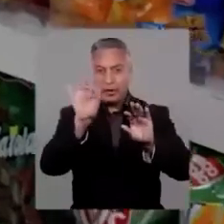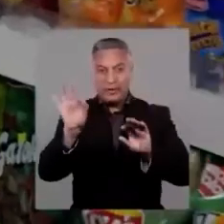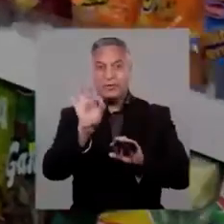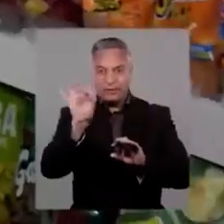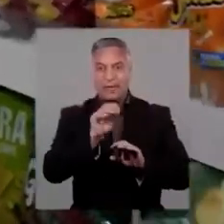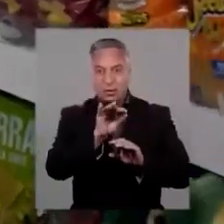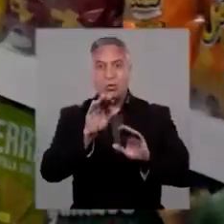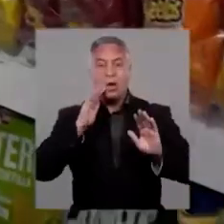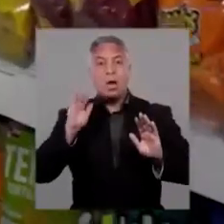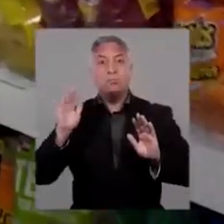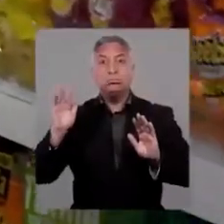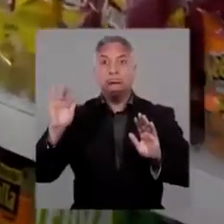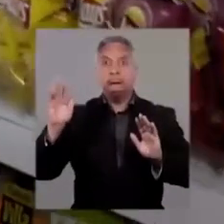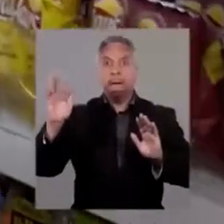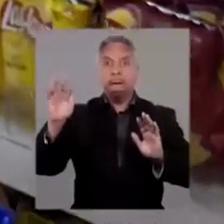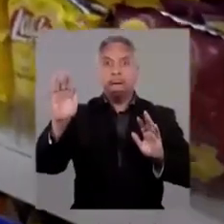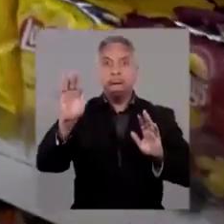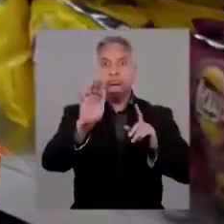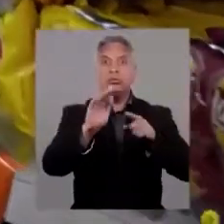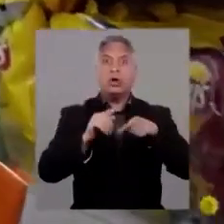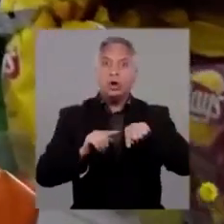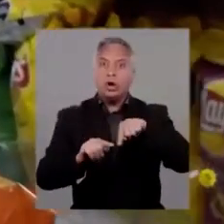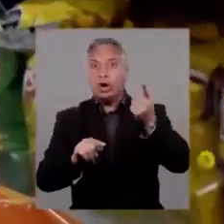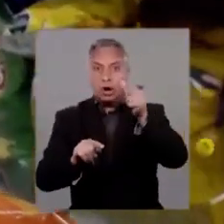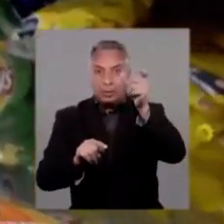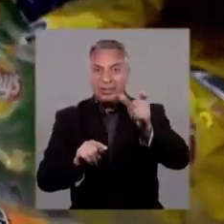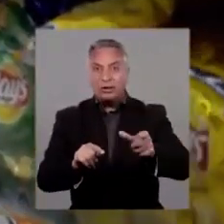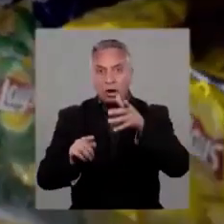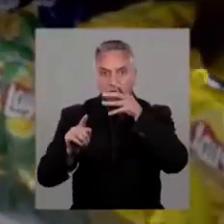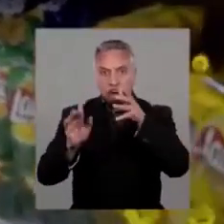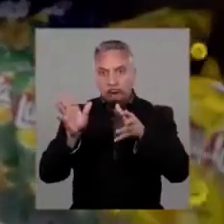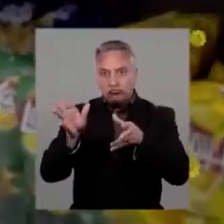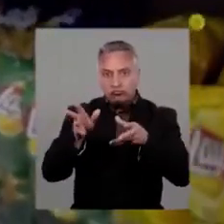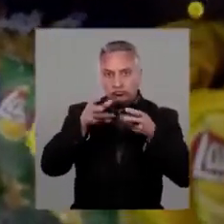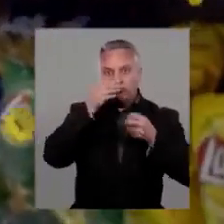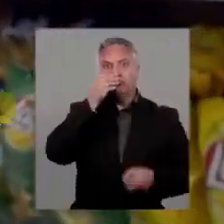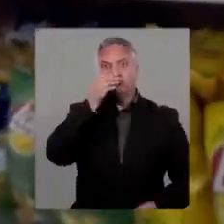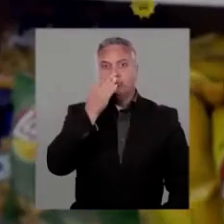llenas de virus que viajan por el aire y pueden ser inhaladas.